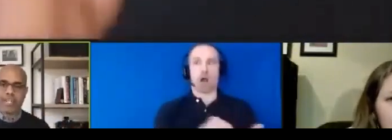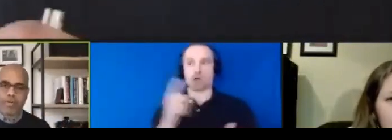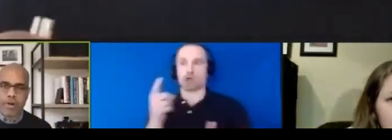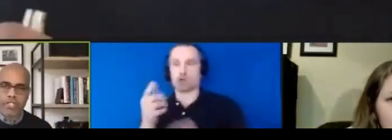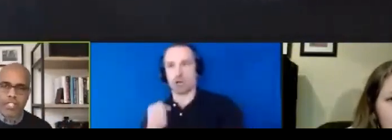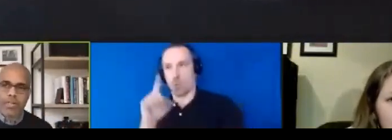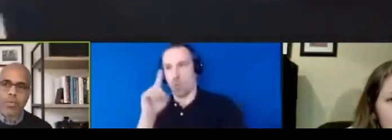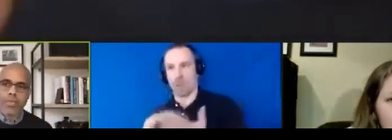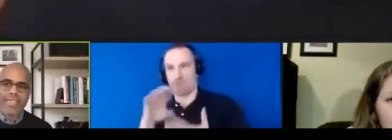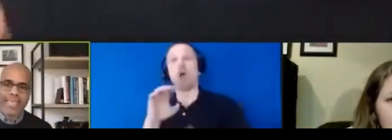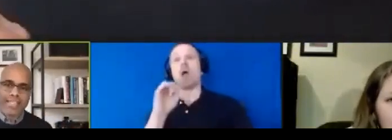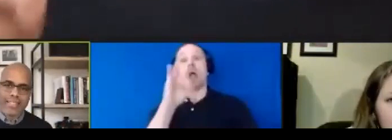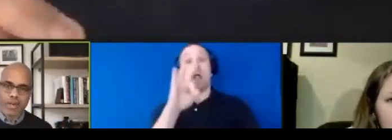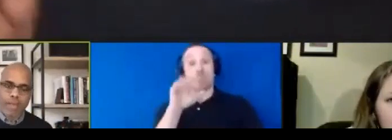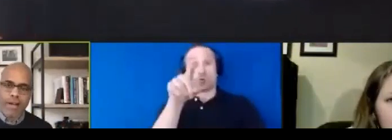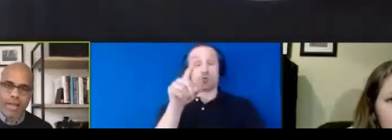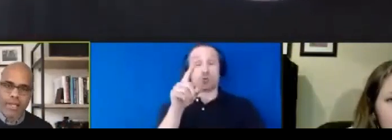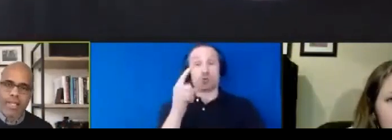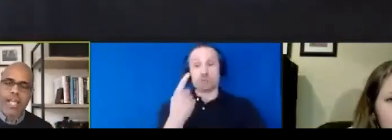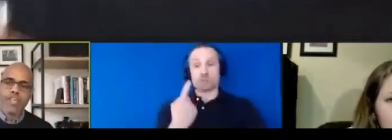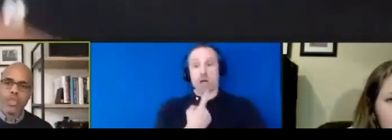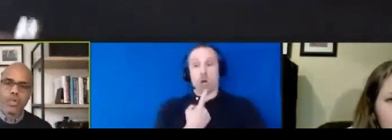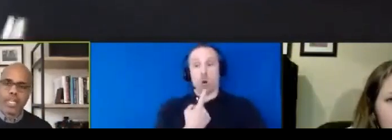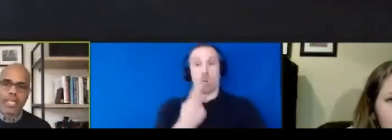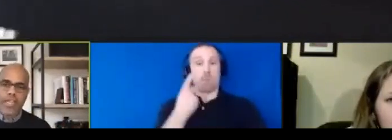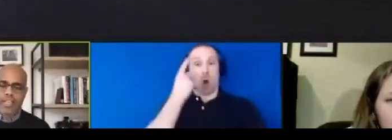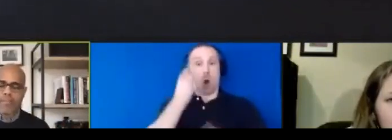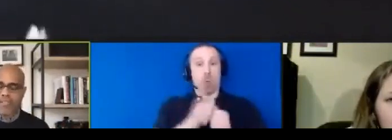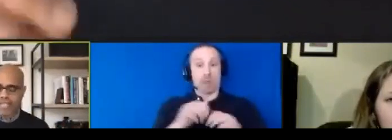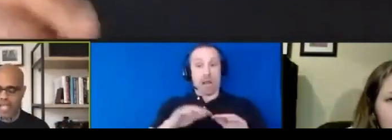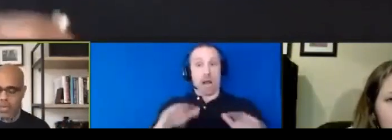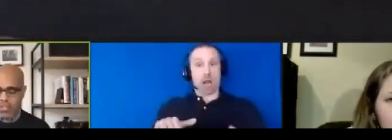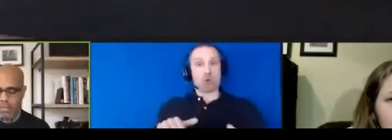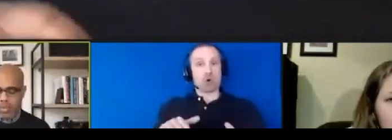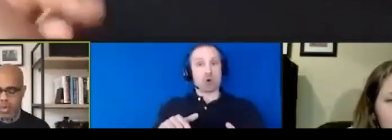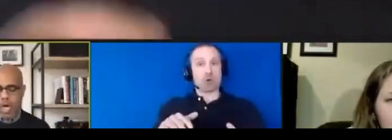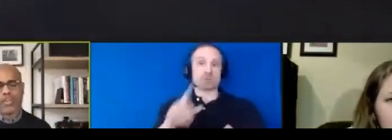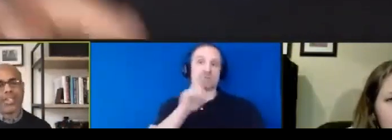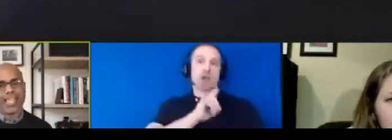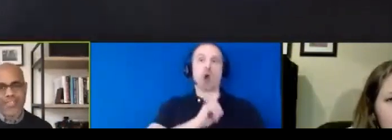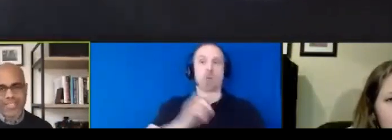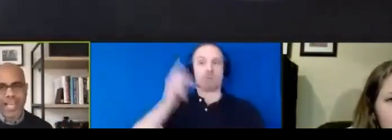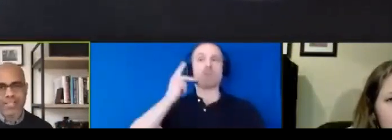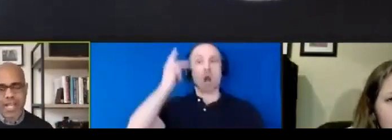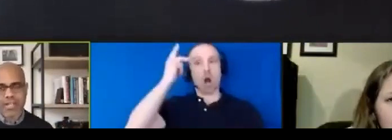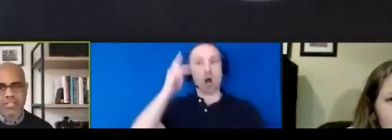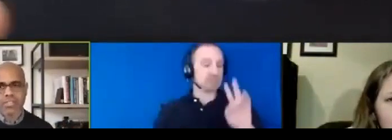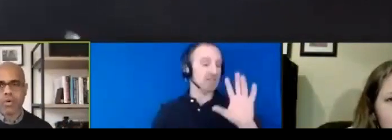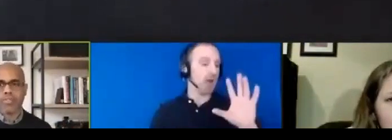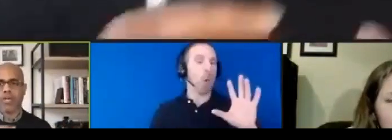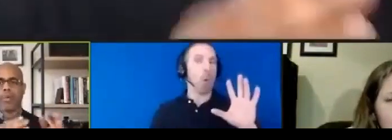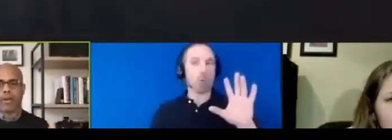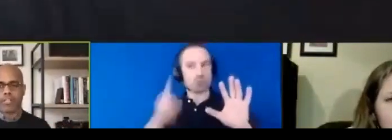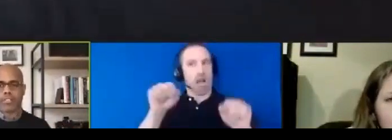ganas 200 mil dólares al año pero si eres individuo y